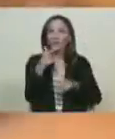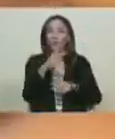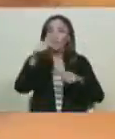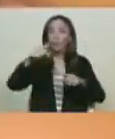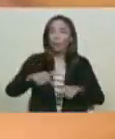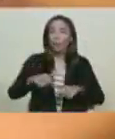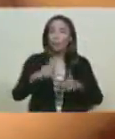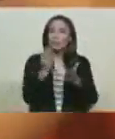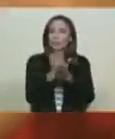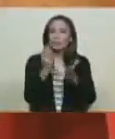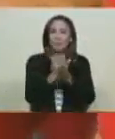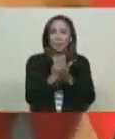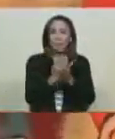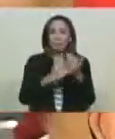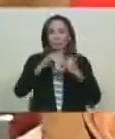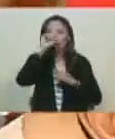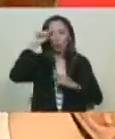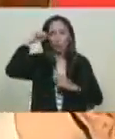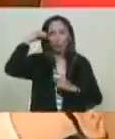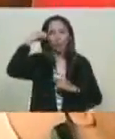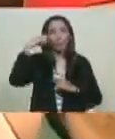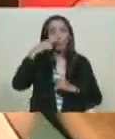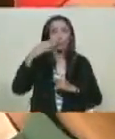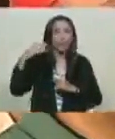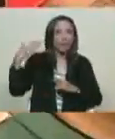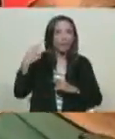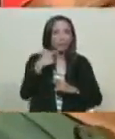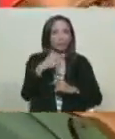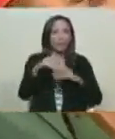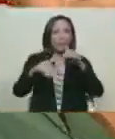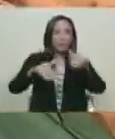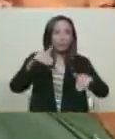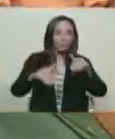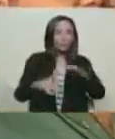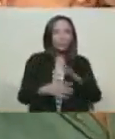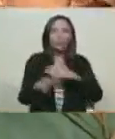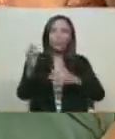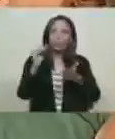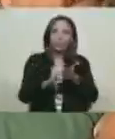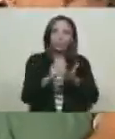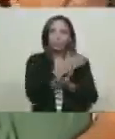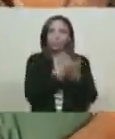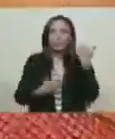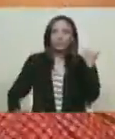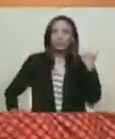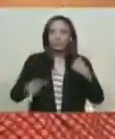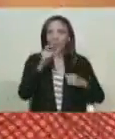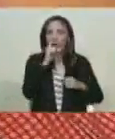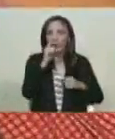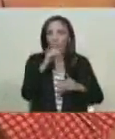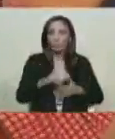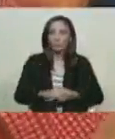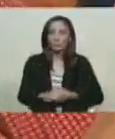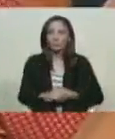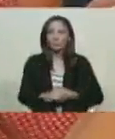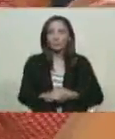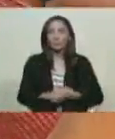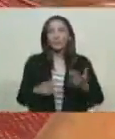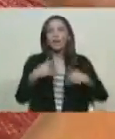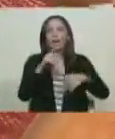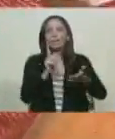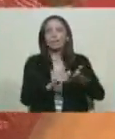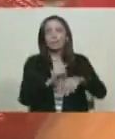estamos proclamando a nuestro candidato a la reelección de las elecciones presidenciales en el